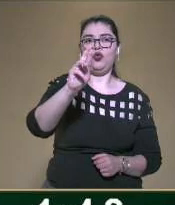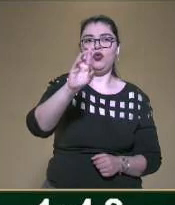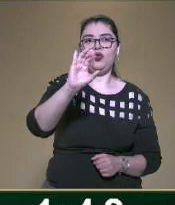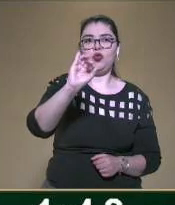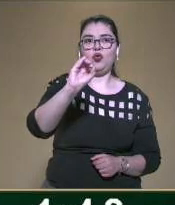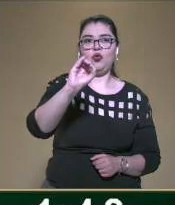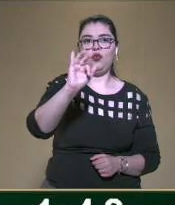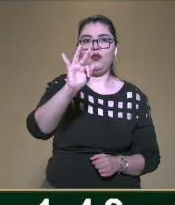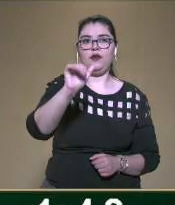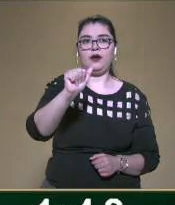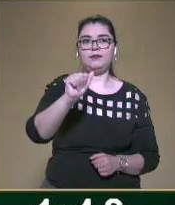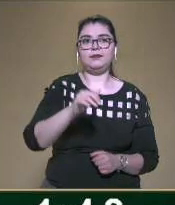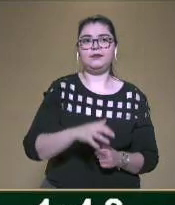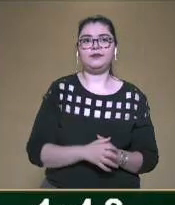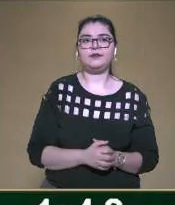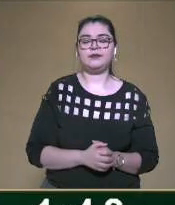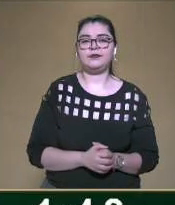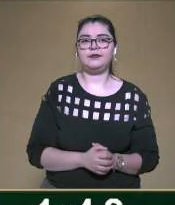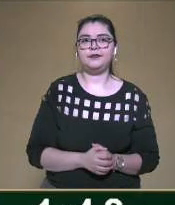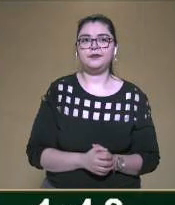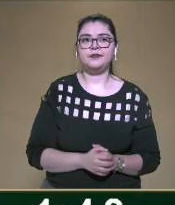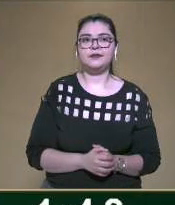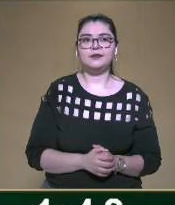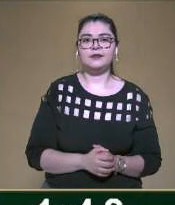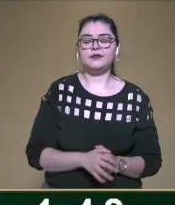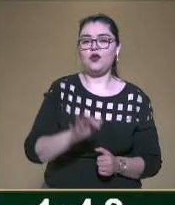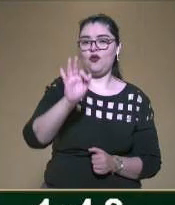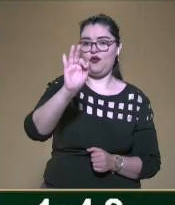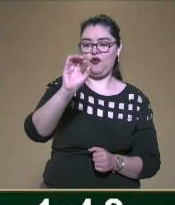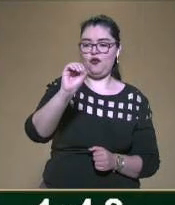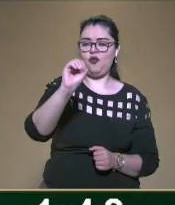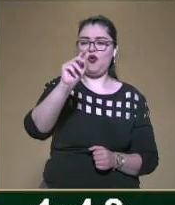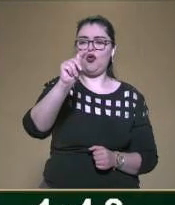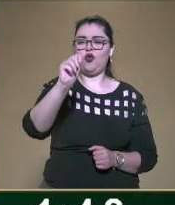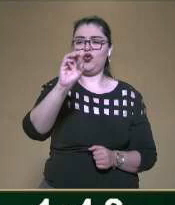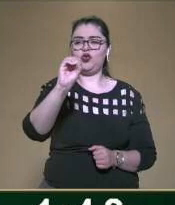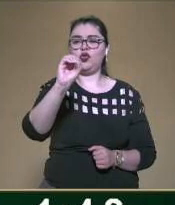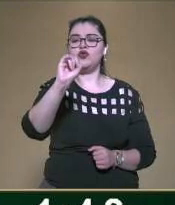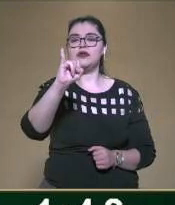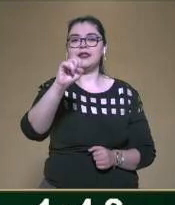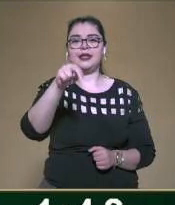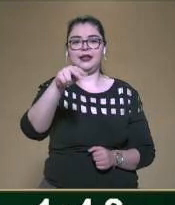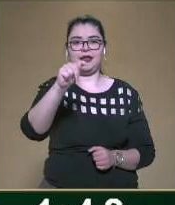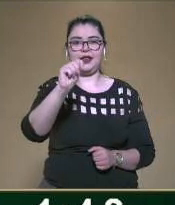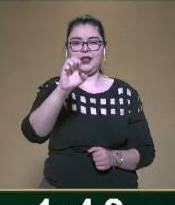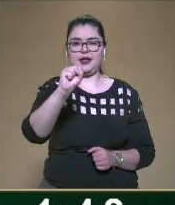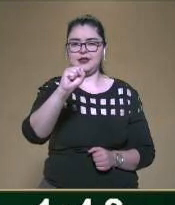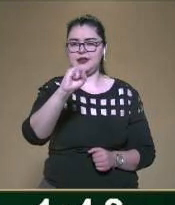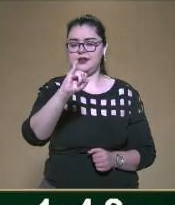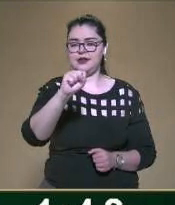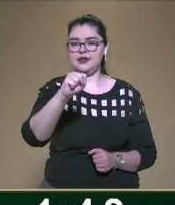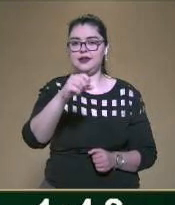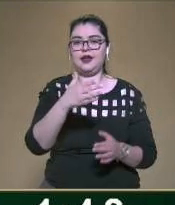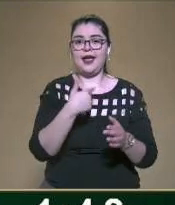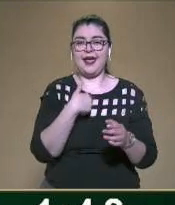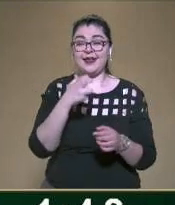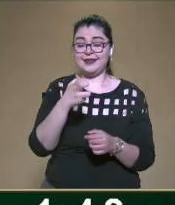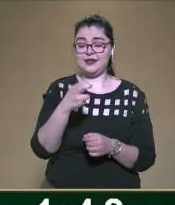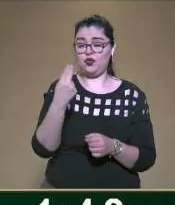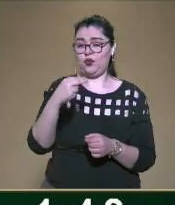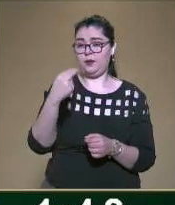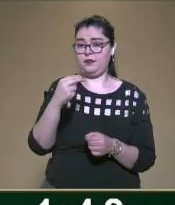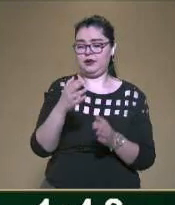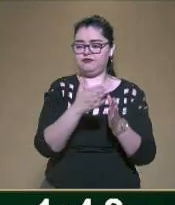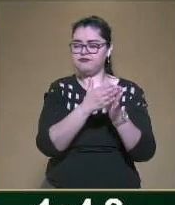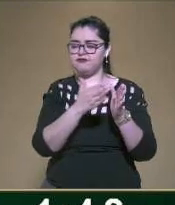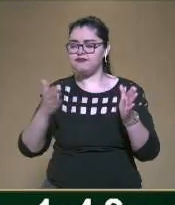fotosíntesis. Autótrofa tiene que ver con fotosíntesis, porque así se le llama el proceso donde las plantas o